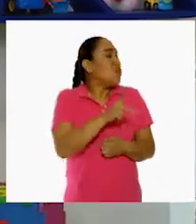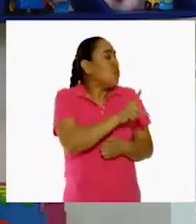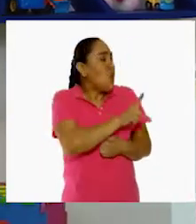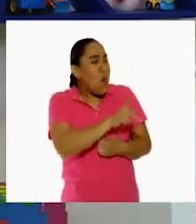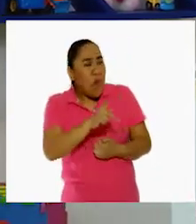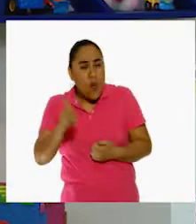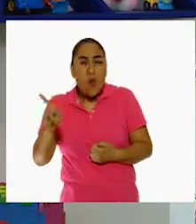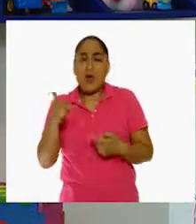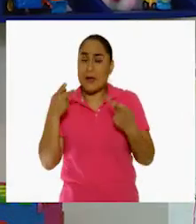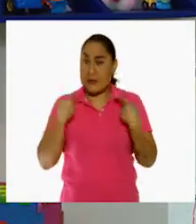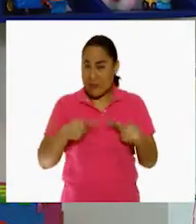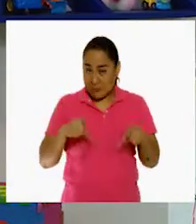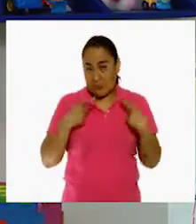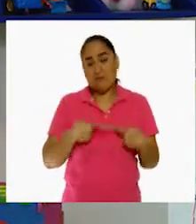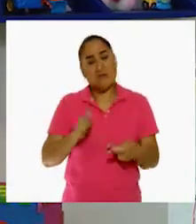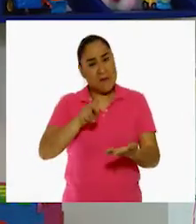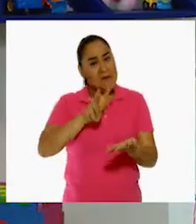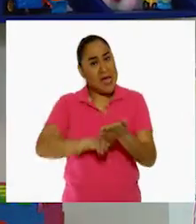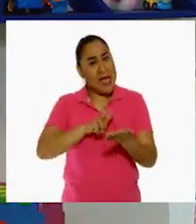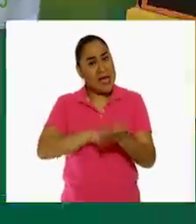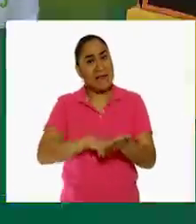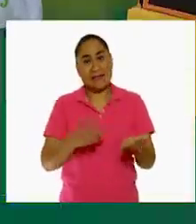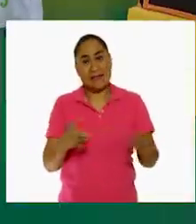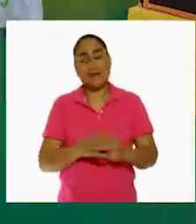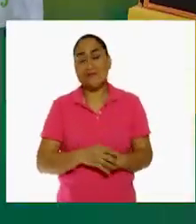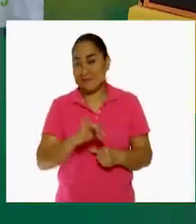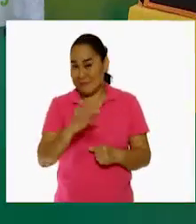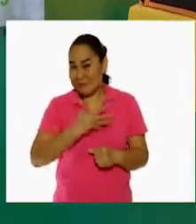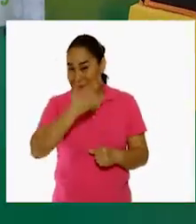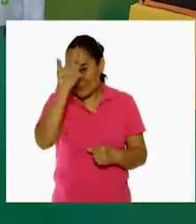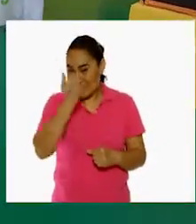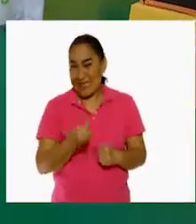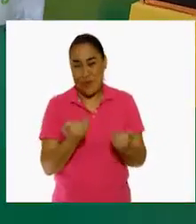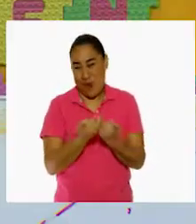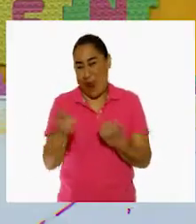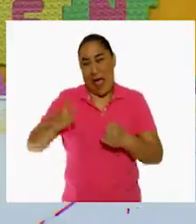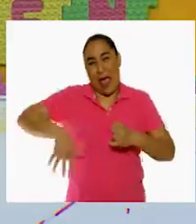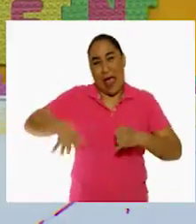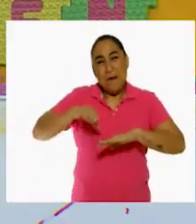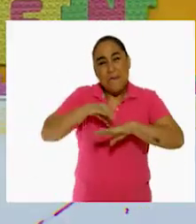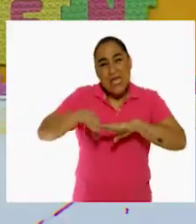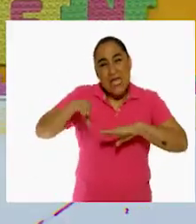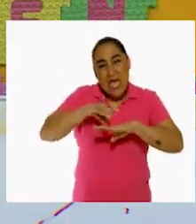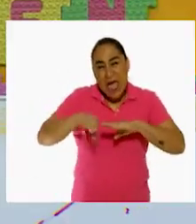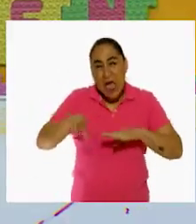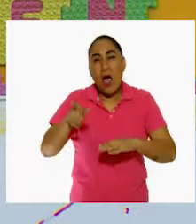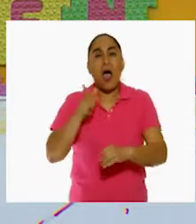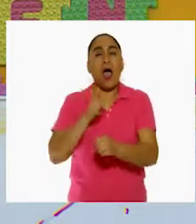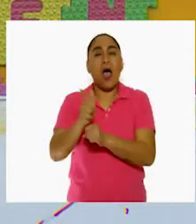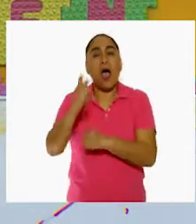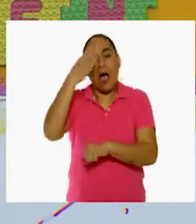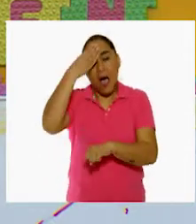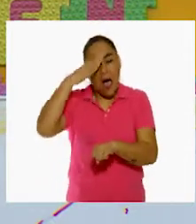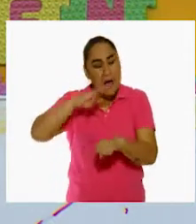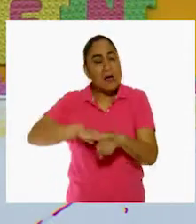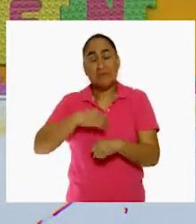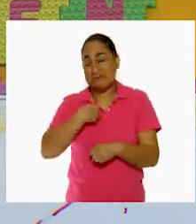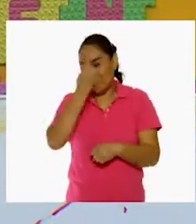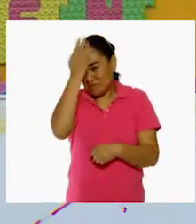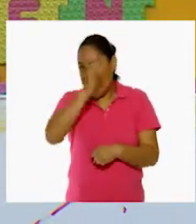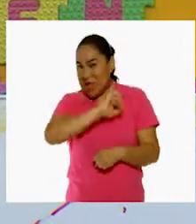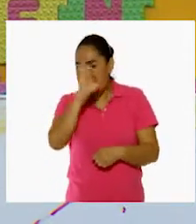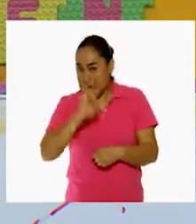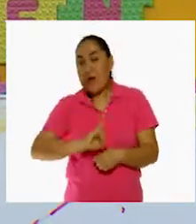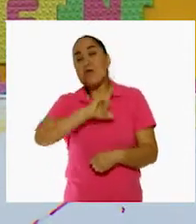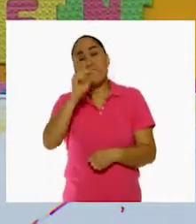absolutamente todas las personas somos valiosas. Ajá, así como el billete con ese ejercicio, pues ya nunca se me va a olvidar y lo voy a compartir con